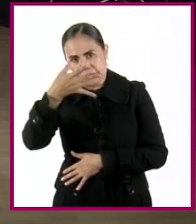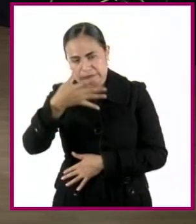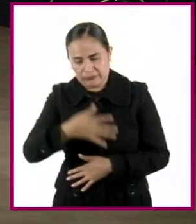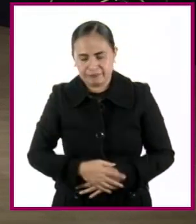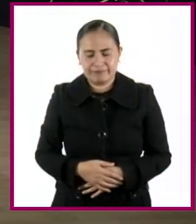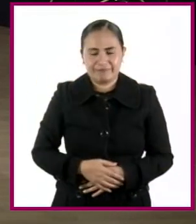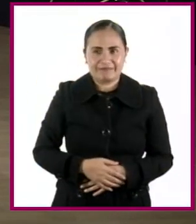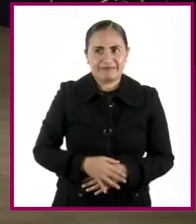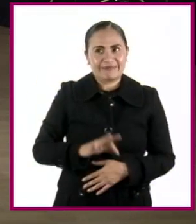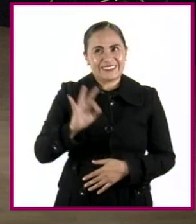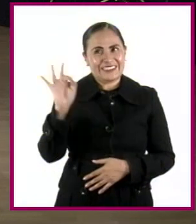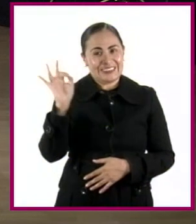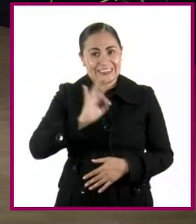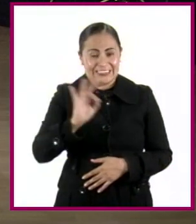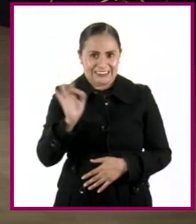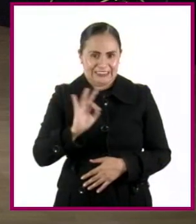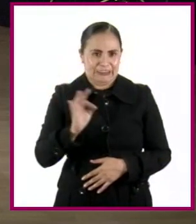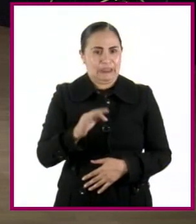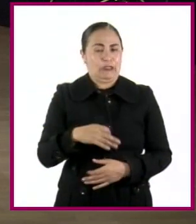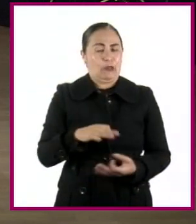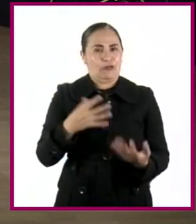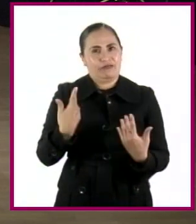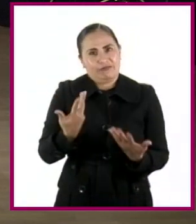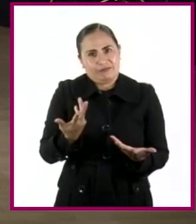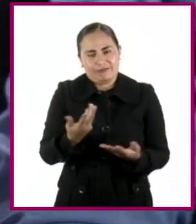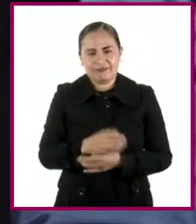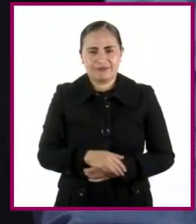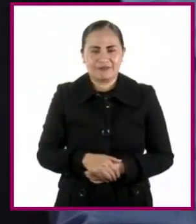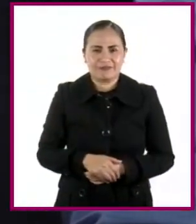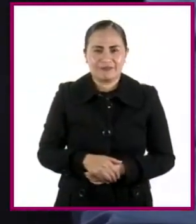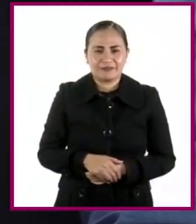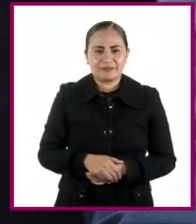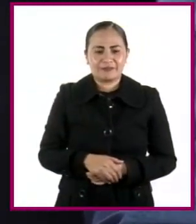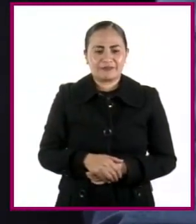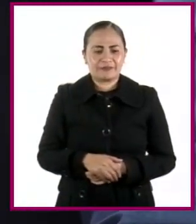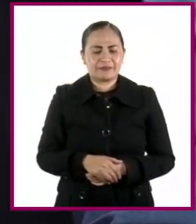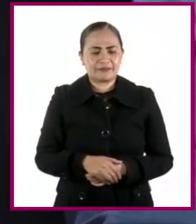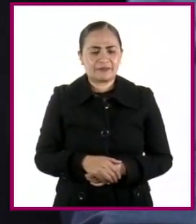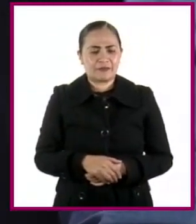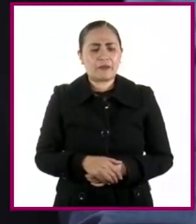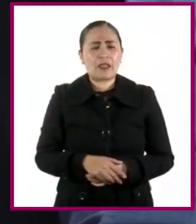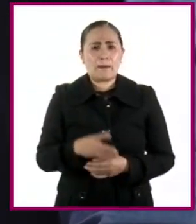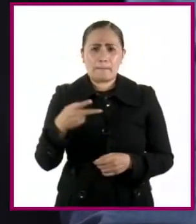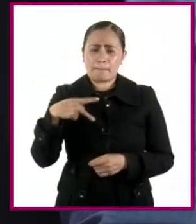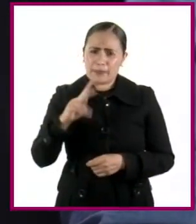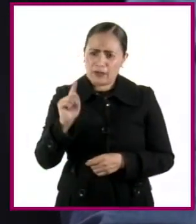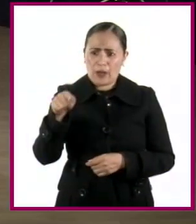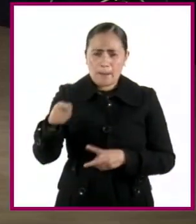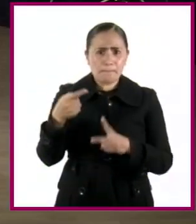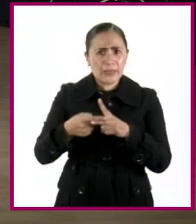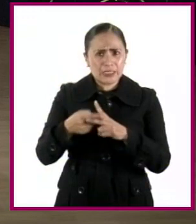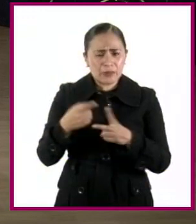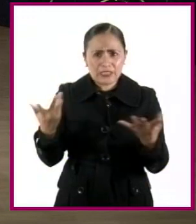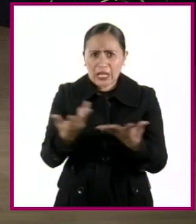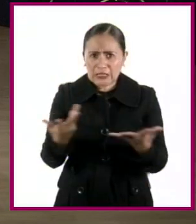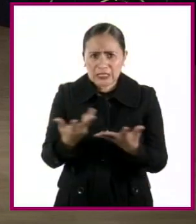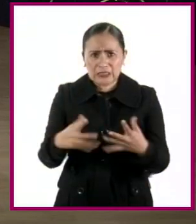una afirmación un poco temeraria, pero ciertamente es muy interesante todo lo que se puede hacer a partir de las